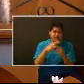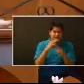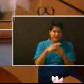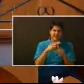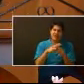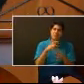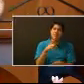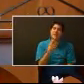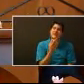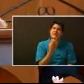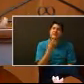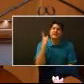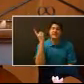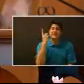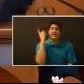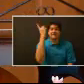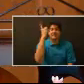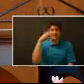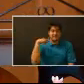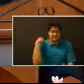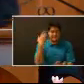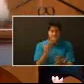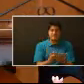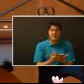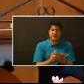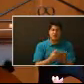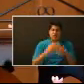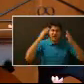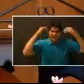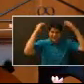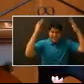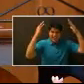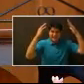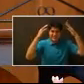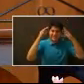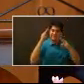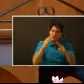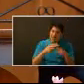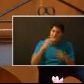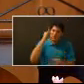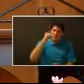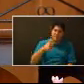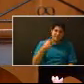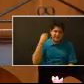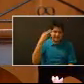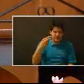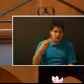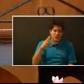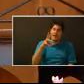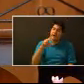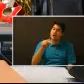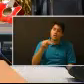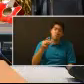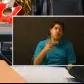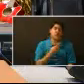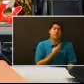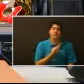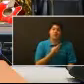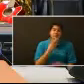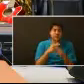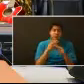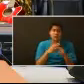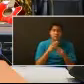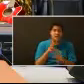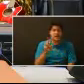David derrotó al gigante? En nombre de Jehová de los ejércitos, no en su nombre. No vio él